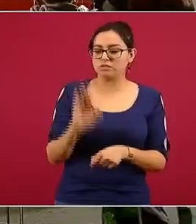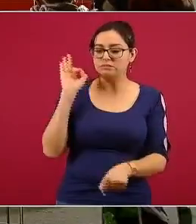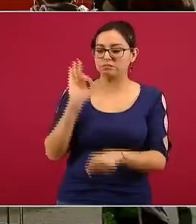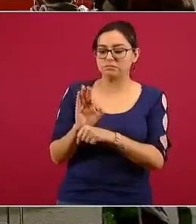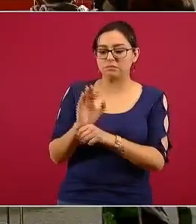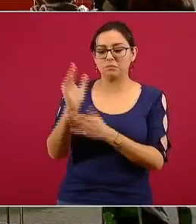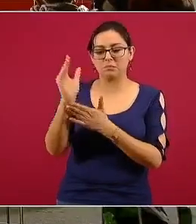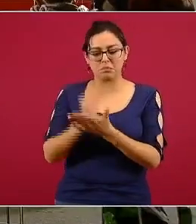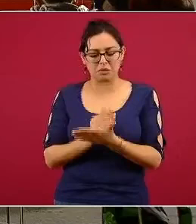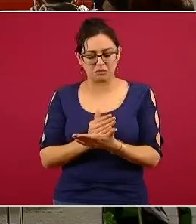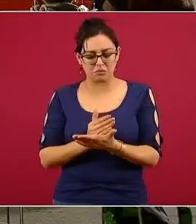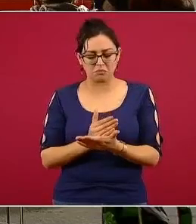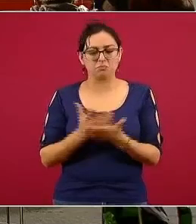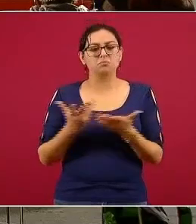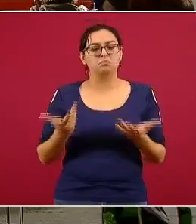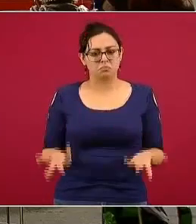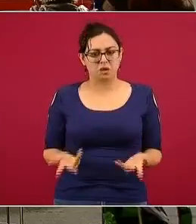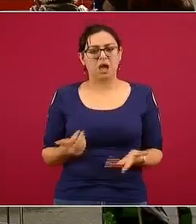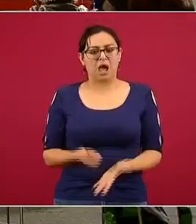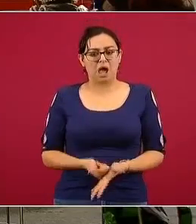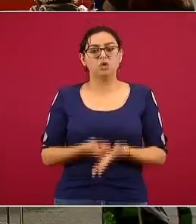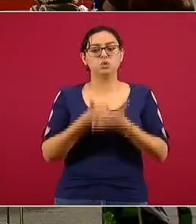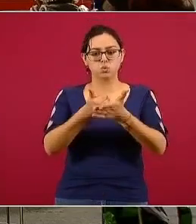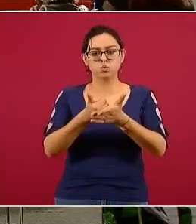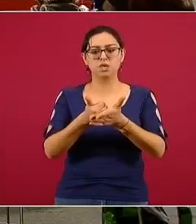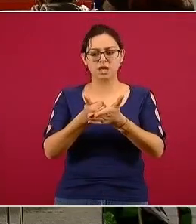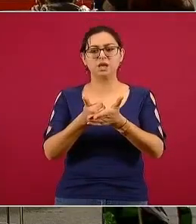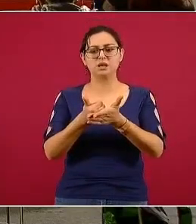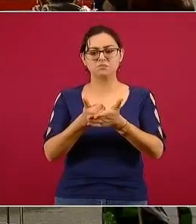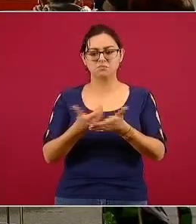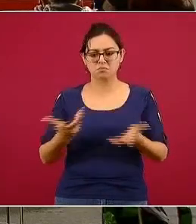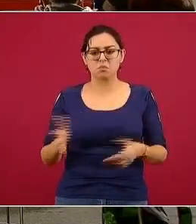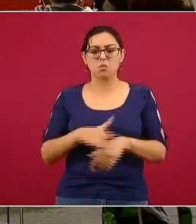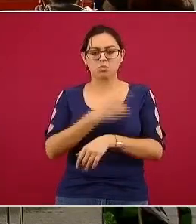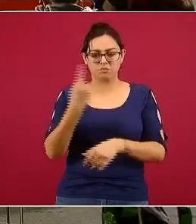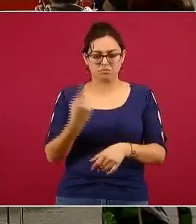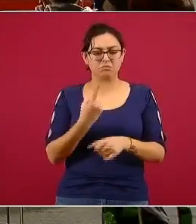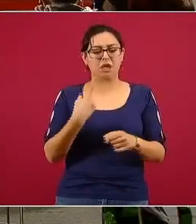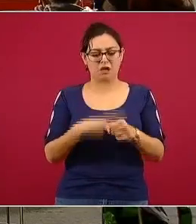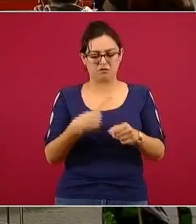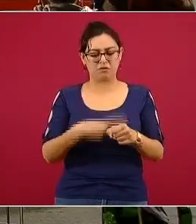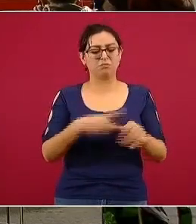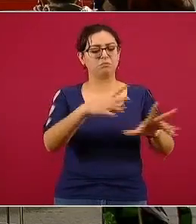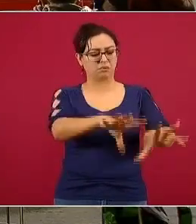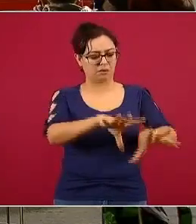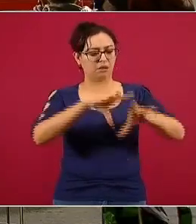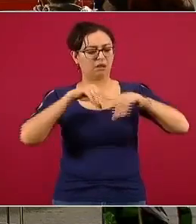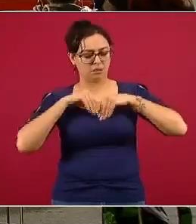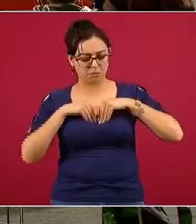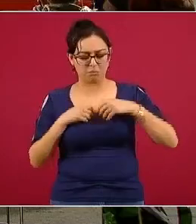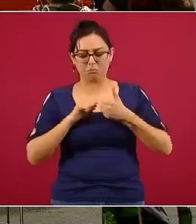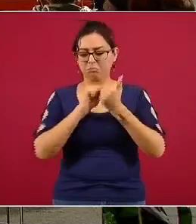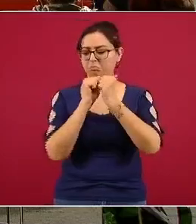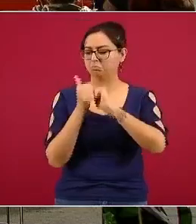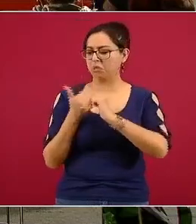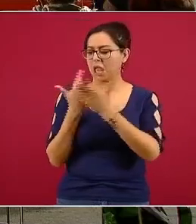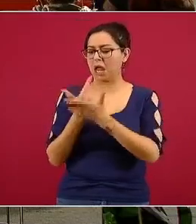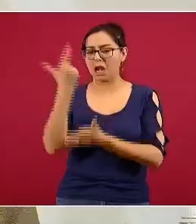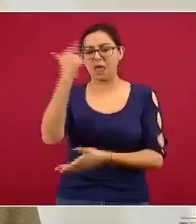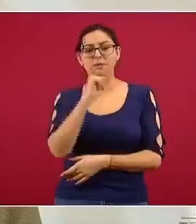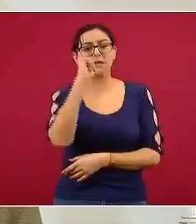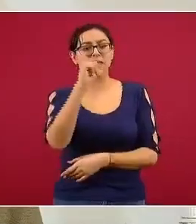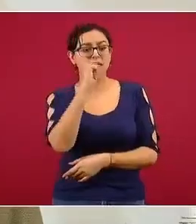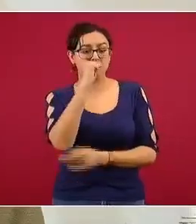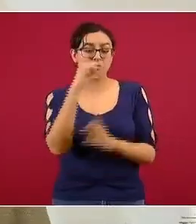del individuo, es decir, disminuir las posibilidades de que se compliquen, como pasa con la influenza, con la vacuna de influenza, que tiene una efectividad